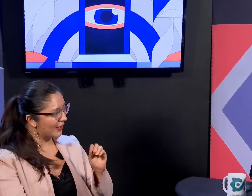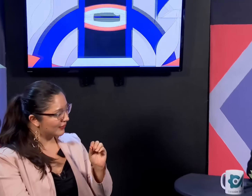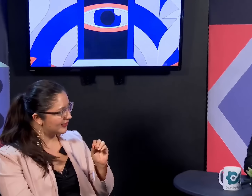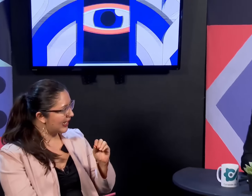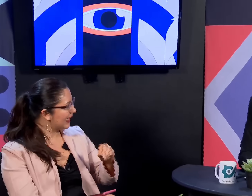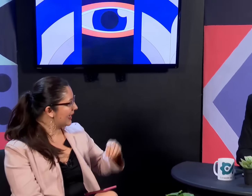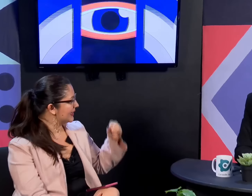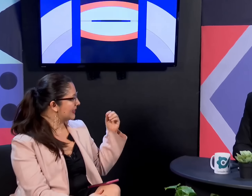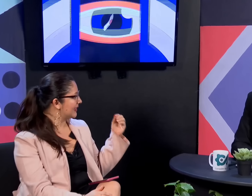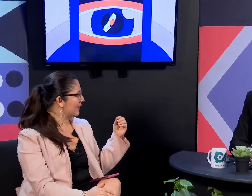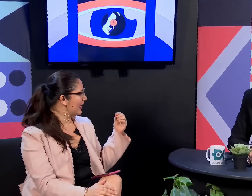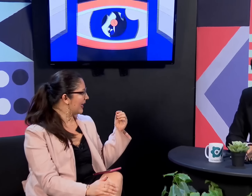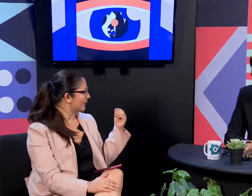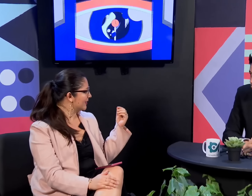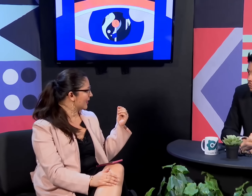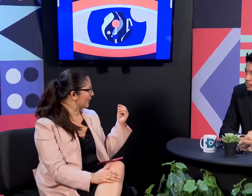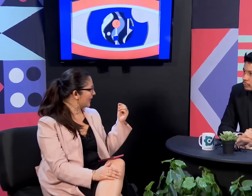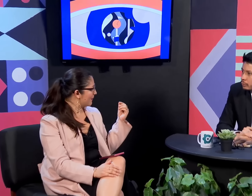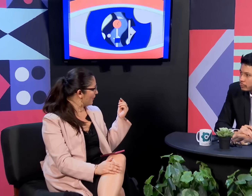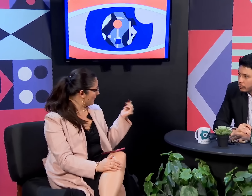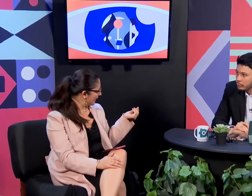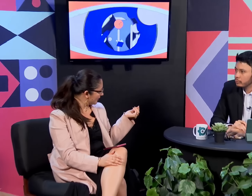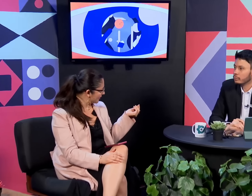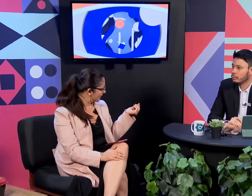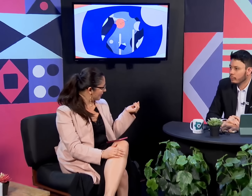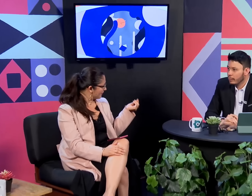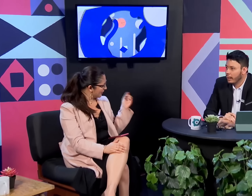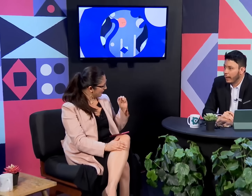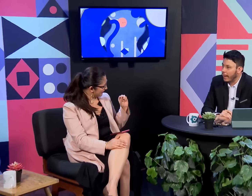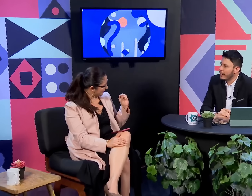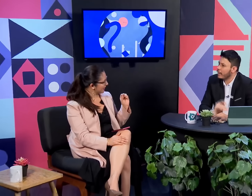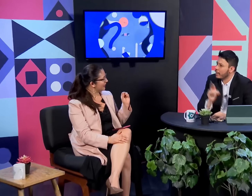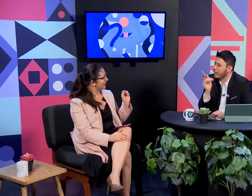abiertamente nacos a quienes asistieron al concierto de Polymarch.